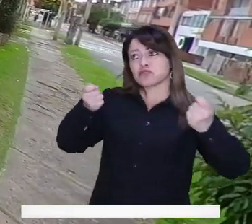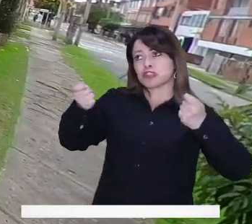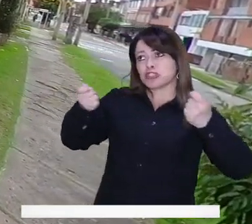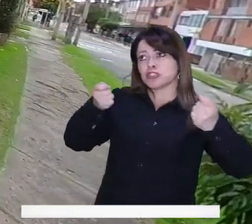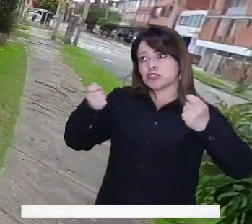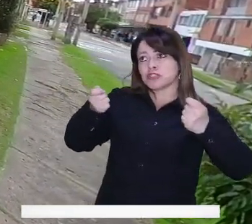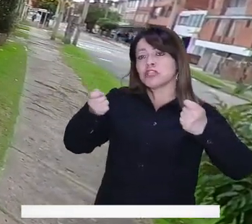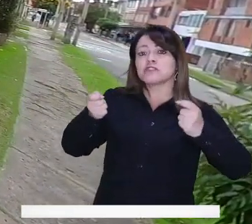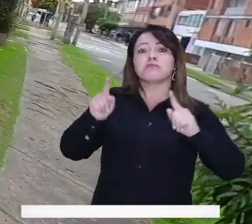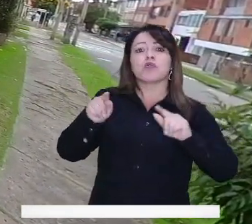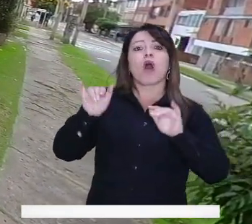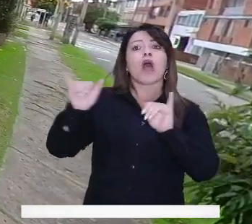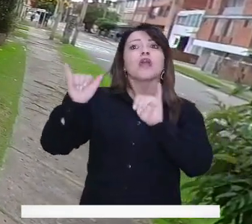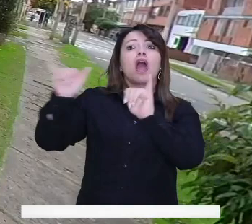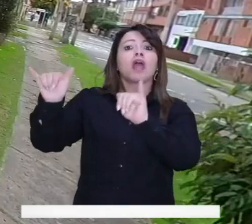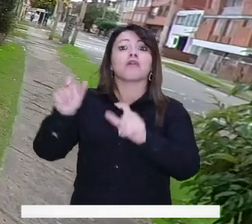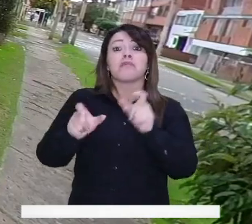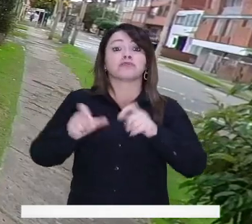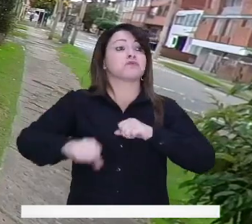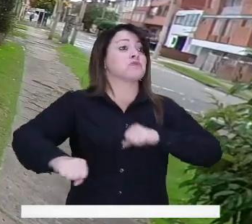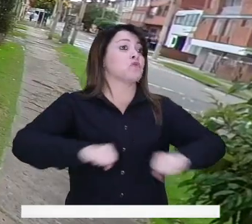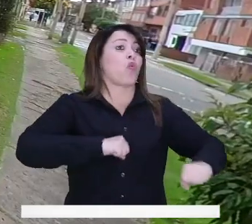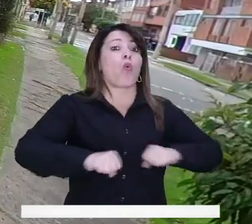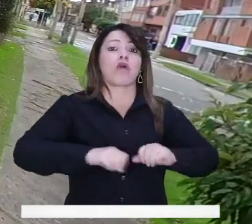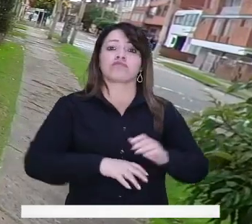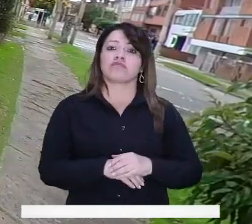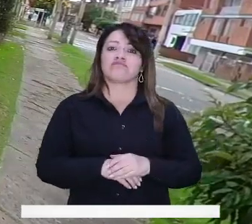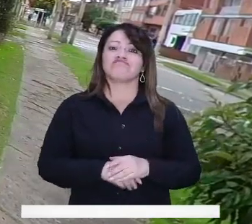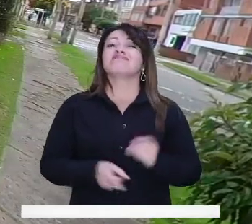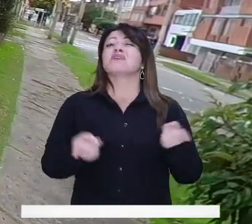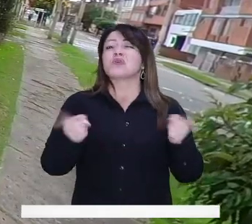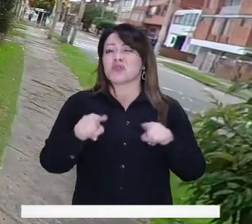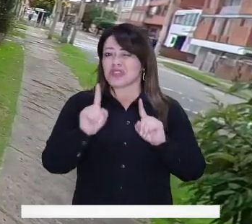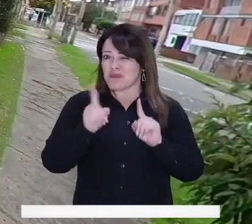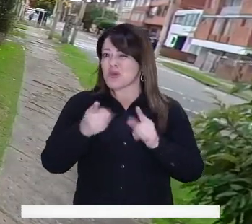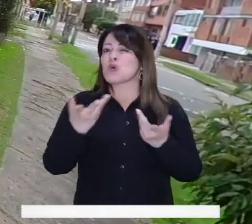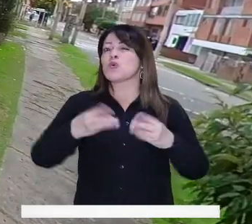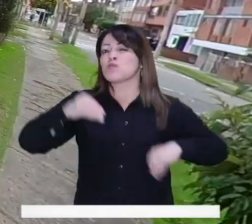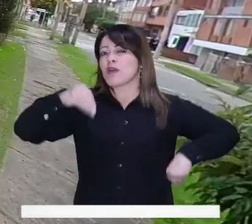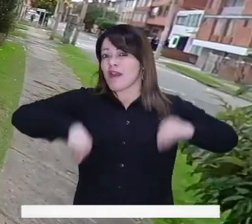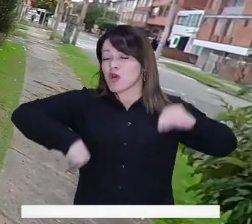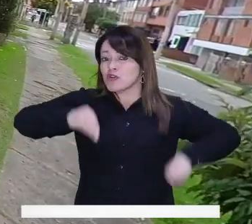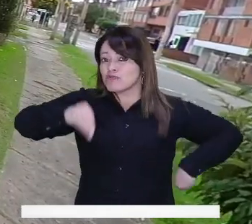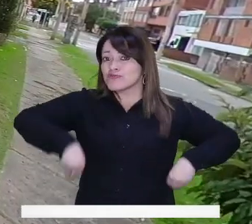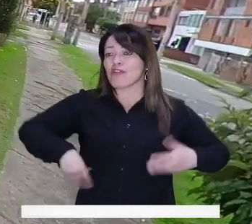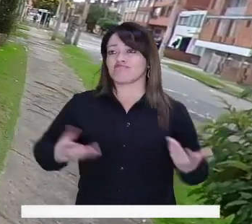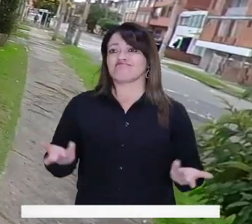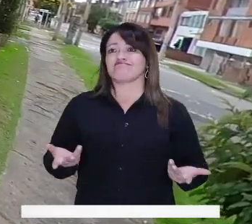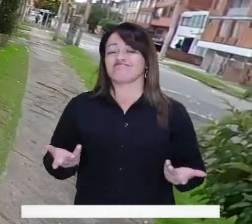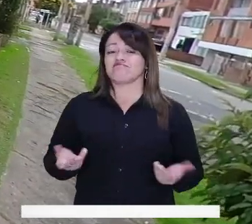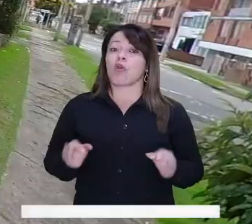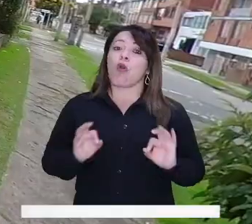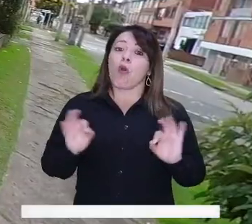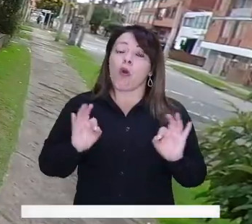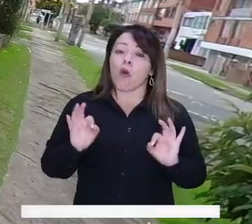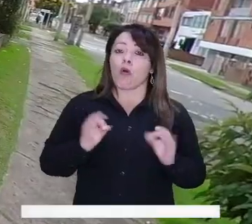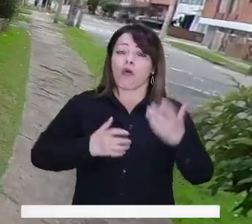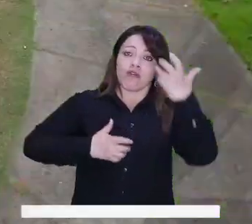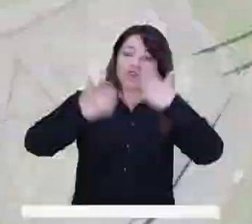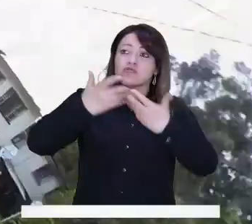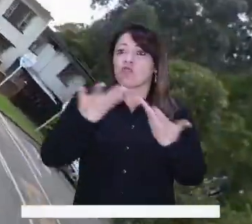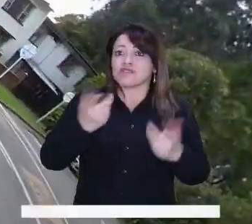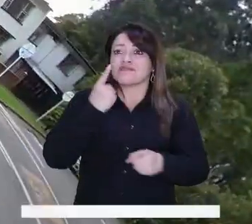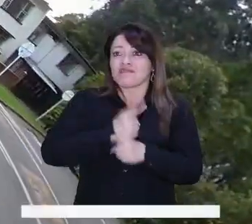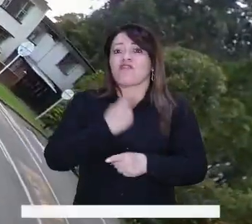pero no se sabe por qué no se está actuando, de pronto por cuestiones de casos de corrupción o simplemente no son las efectivas, de pronto la evaluación estuvo